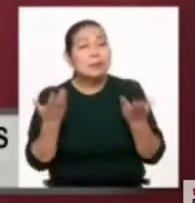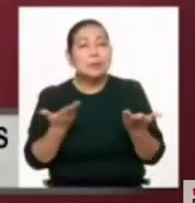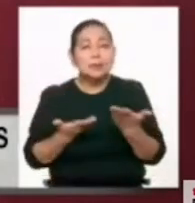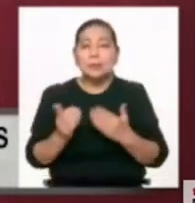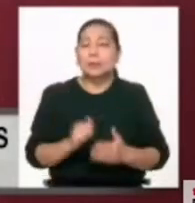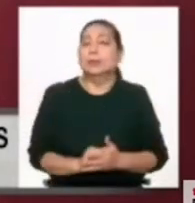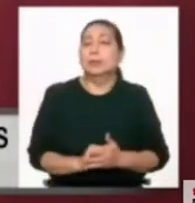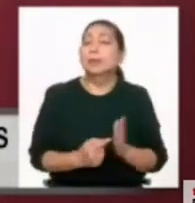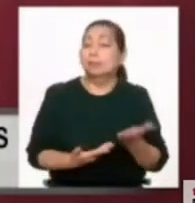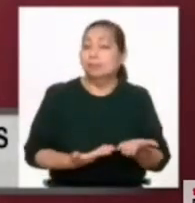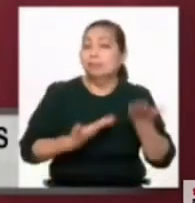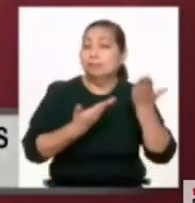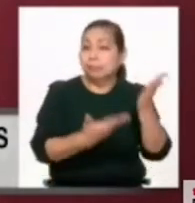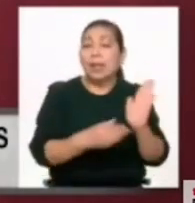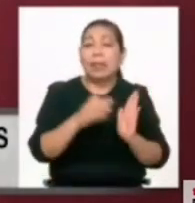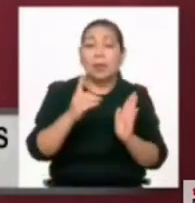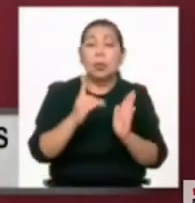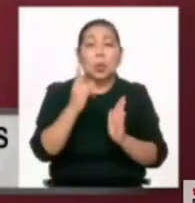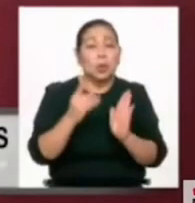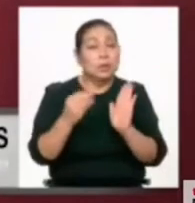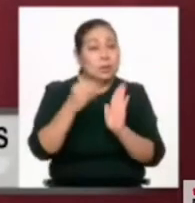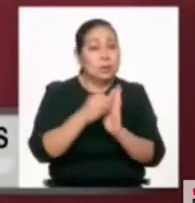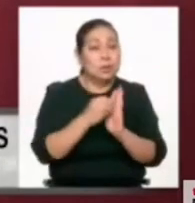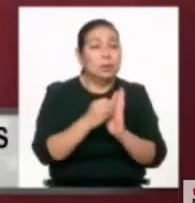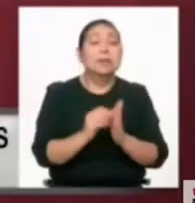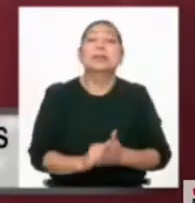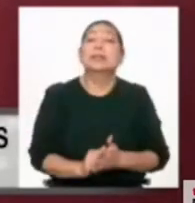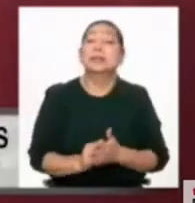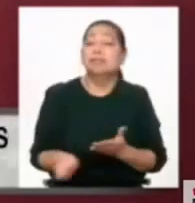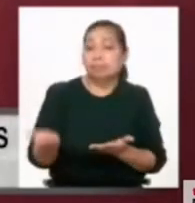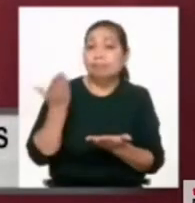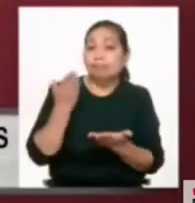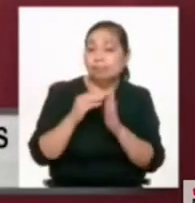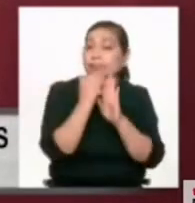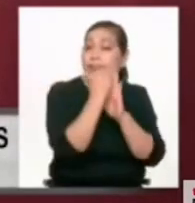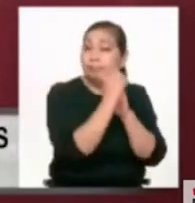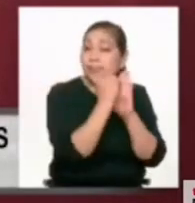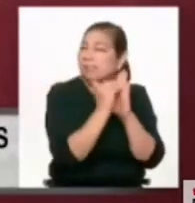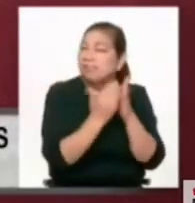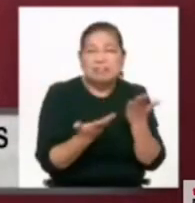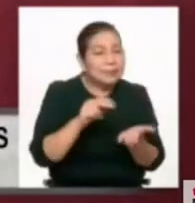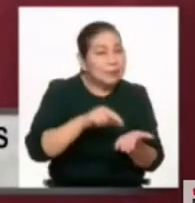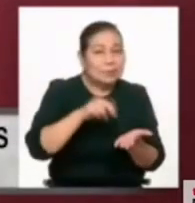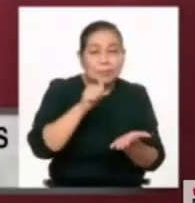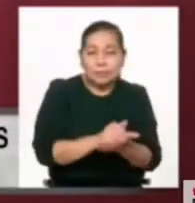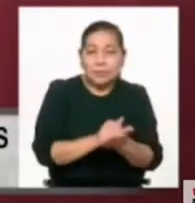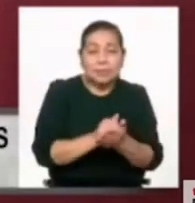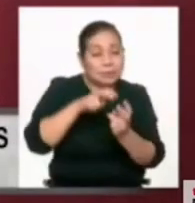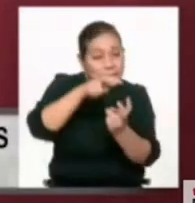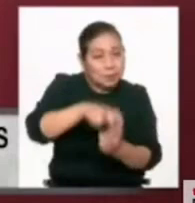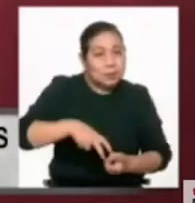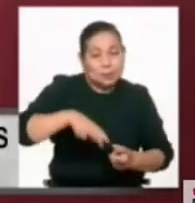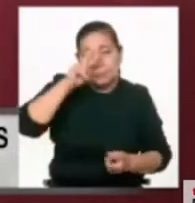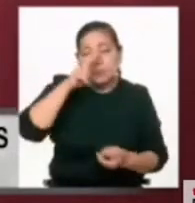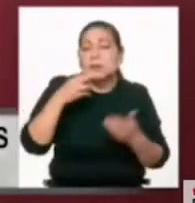está presentando el decreto supremo que incorpora la quinta disposición complementaria que aprueba el Fondo Agro